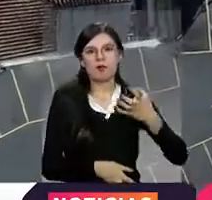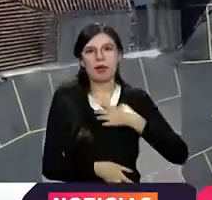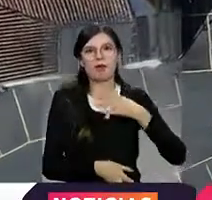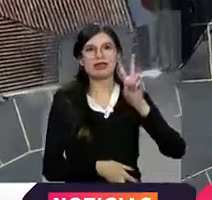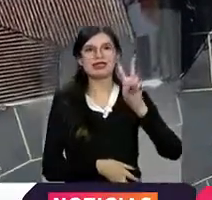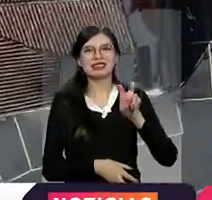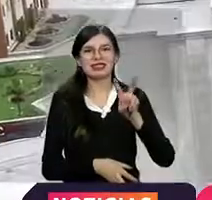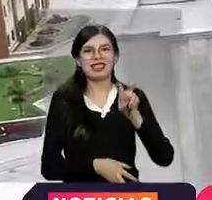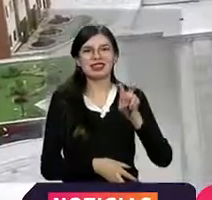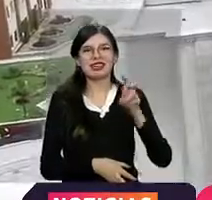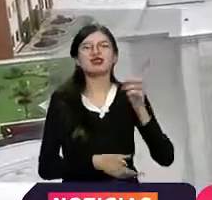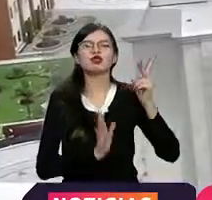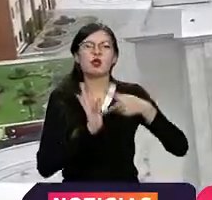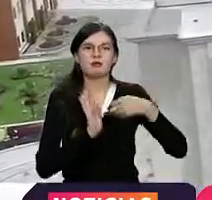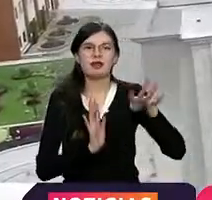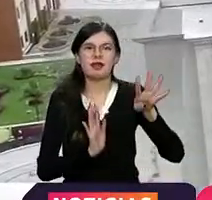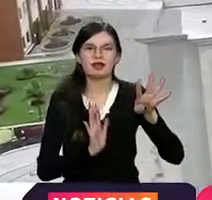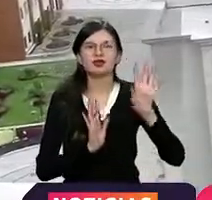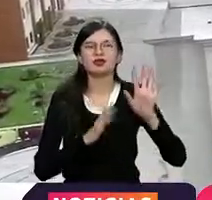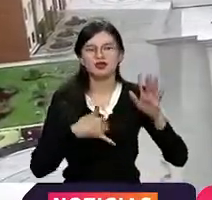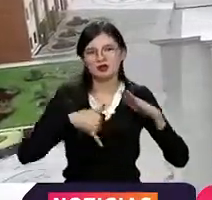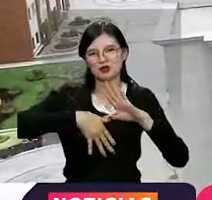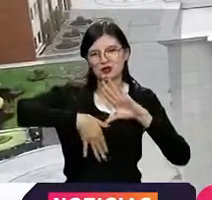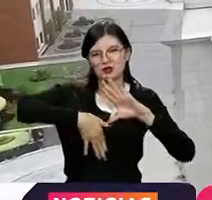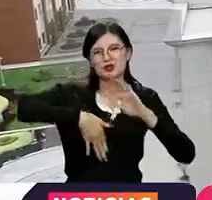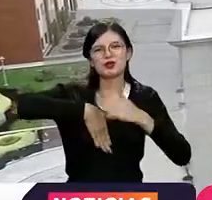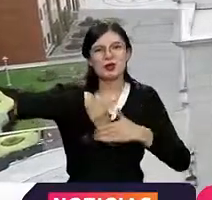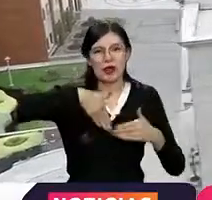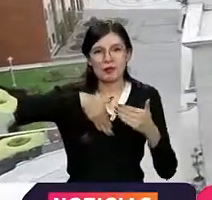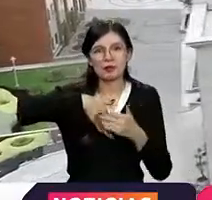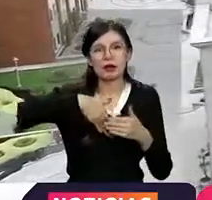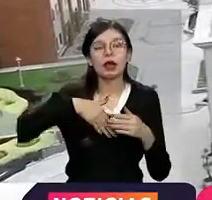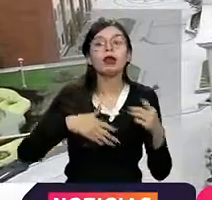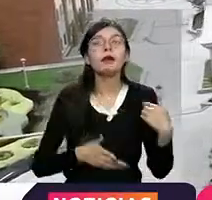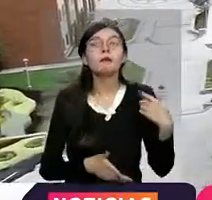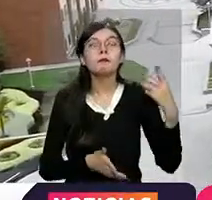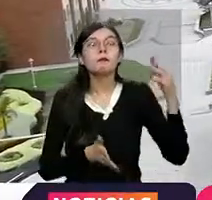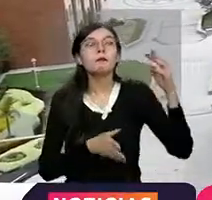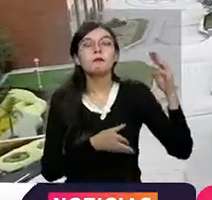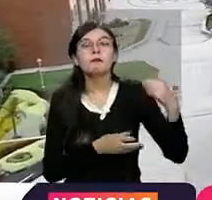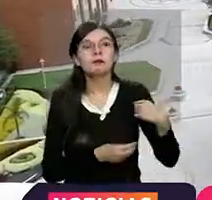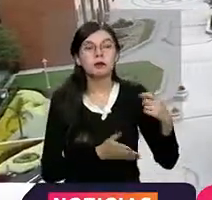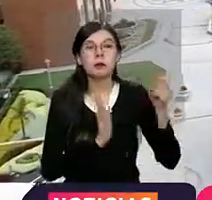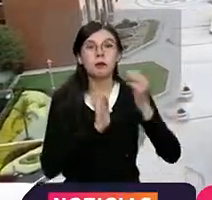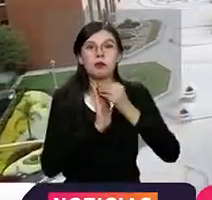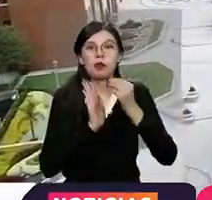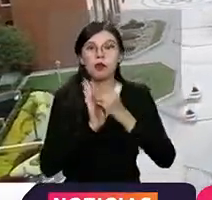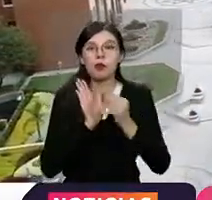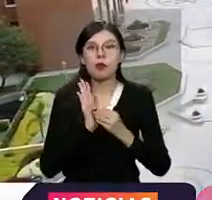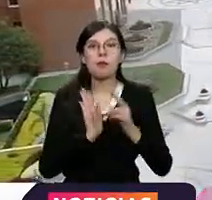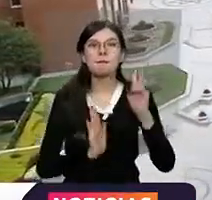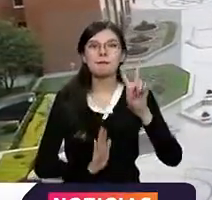versión suramericana y ha tenido 51 nominaciones desde ese mismo año para las versiones mundiales y suramericanas.